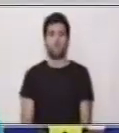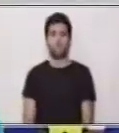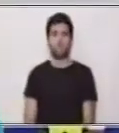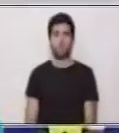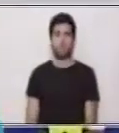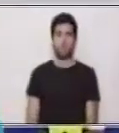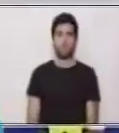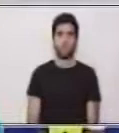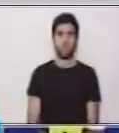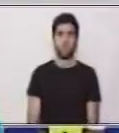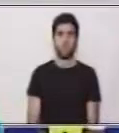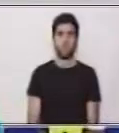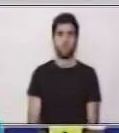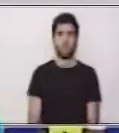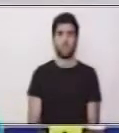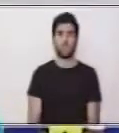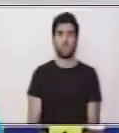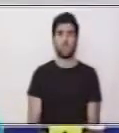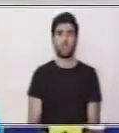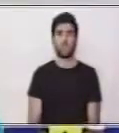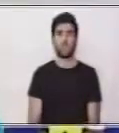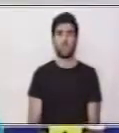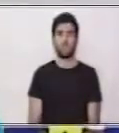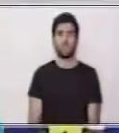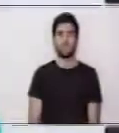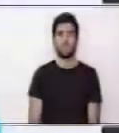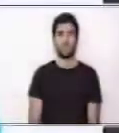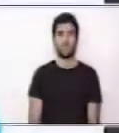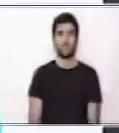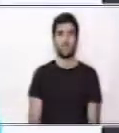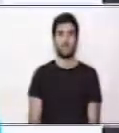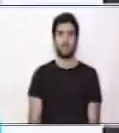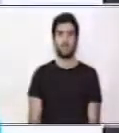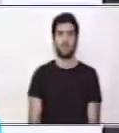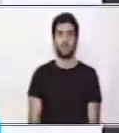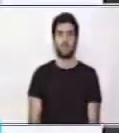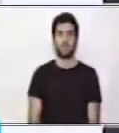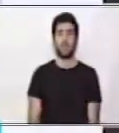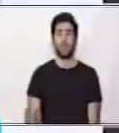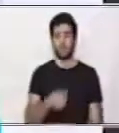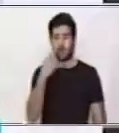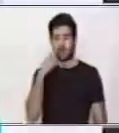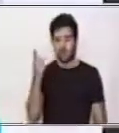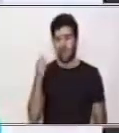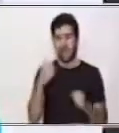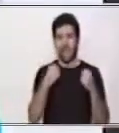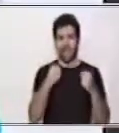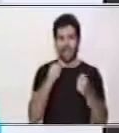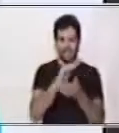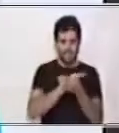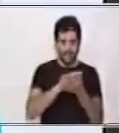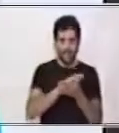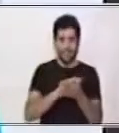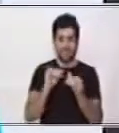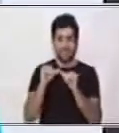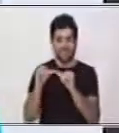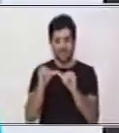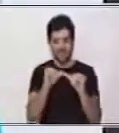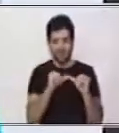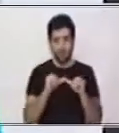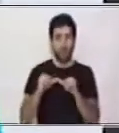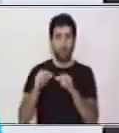las voy a formar de un tamaño aproximado todas, para que me puedan salir de